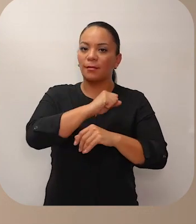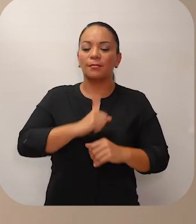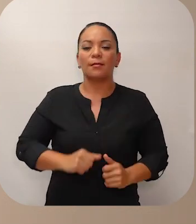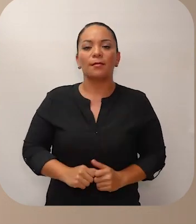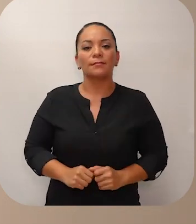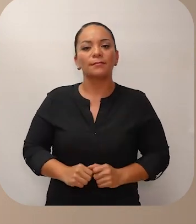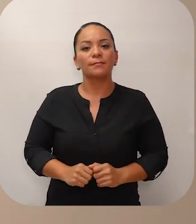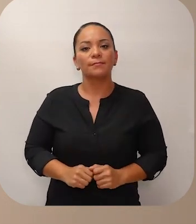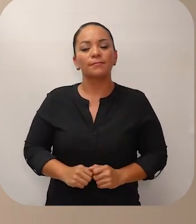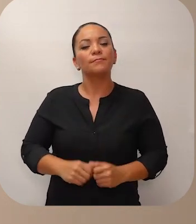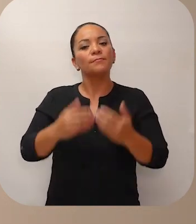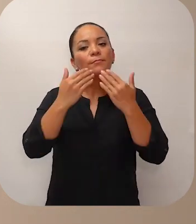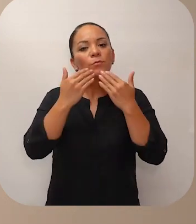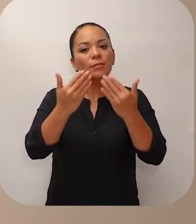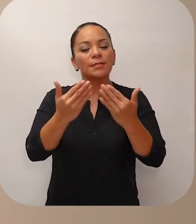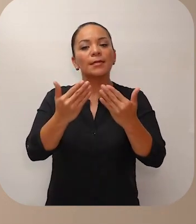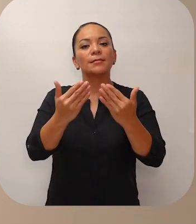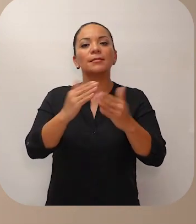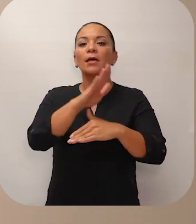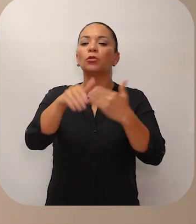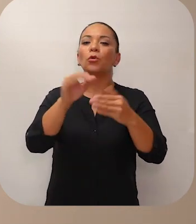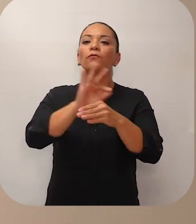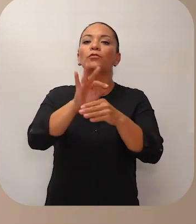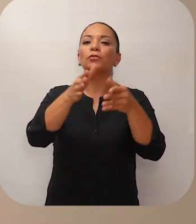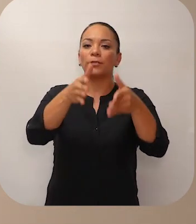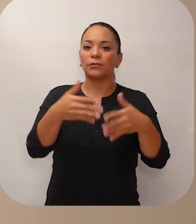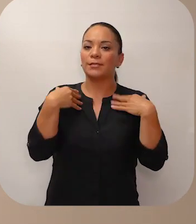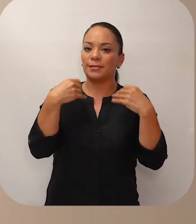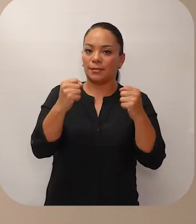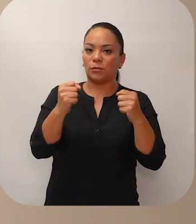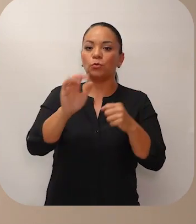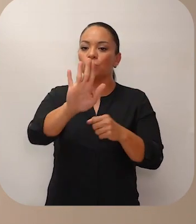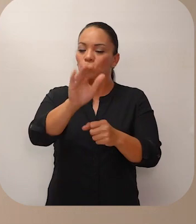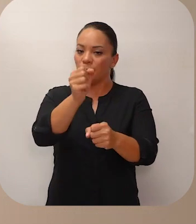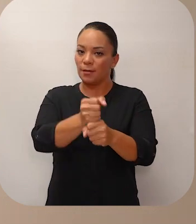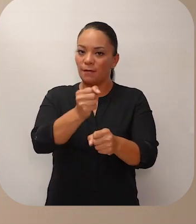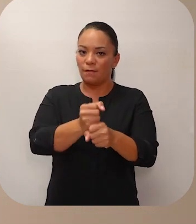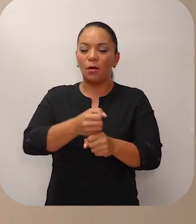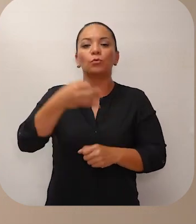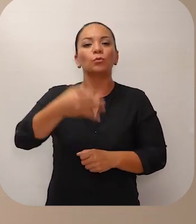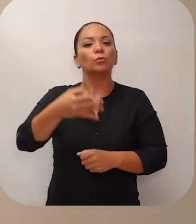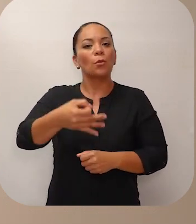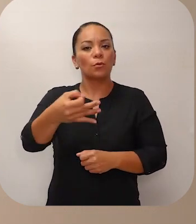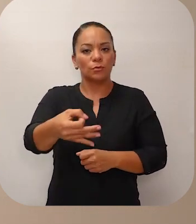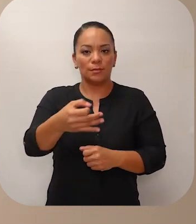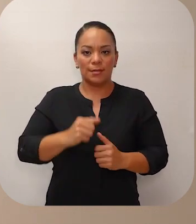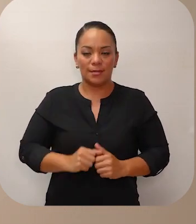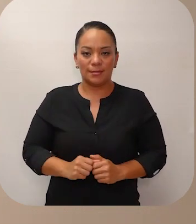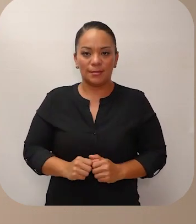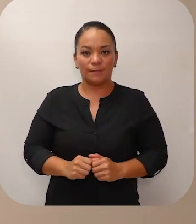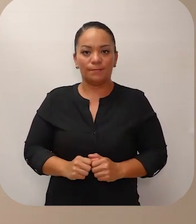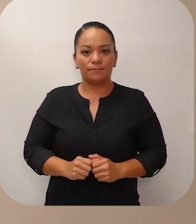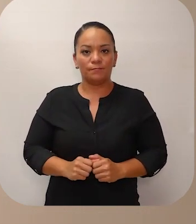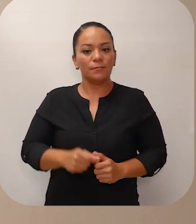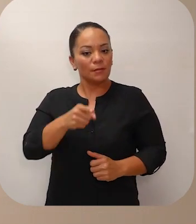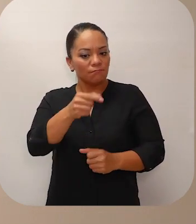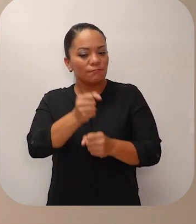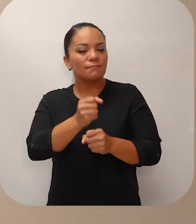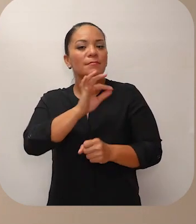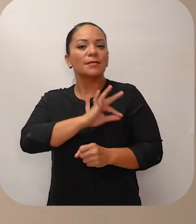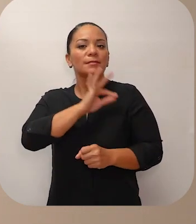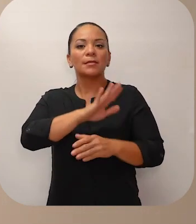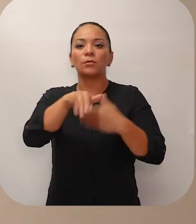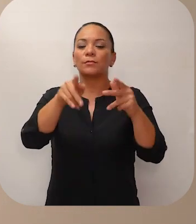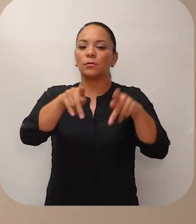que prevalezca les agradezco a los trabajadores de salud por el trabajo que hacen todos los días para el bienestar